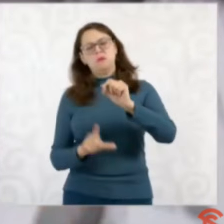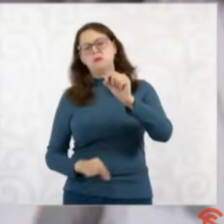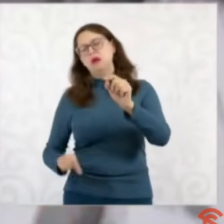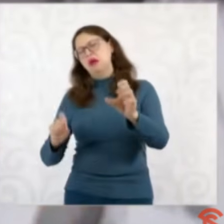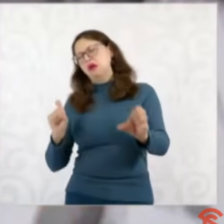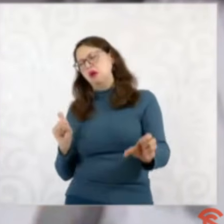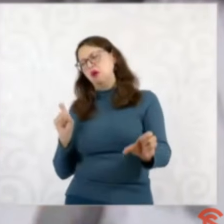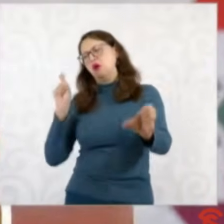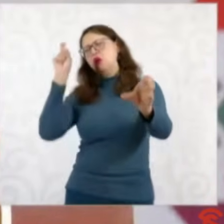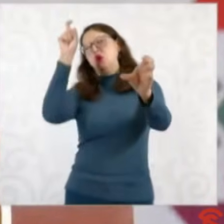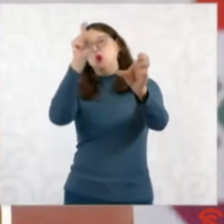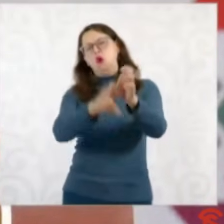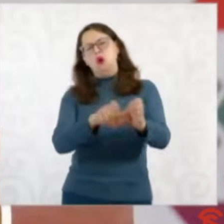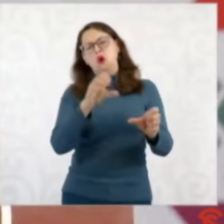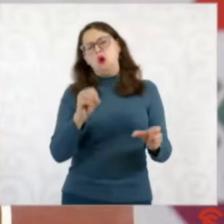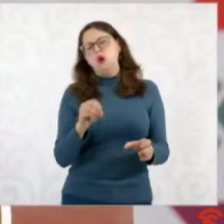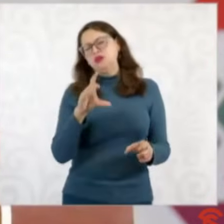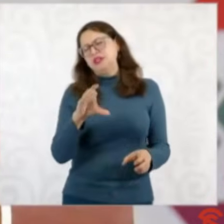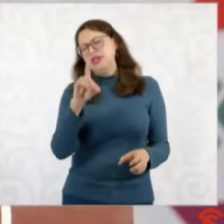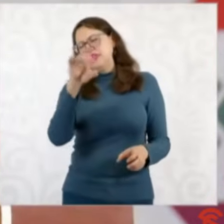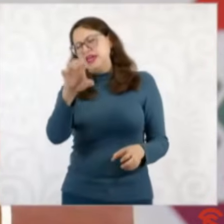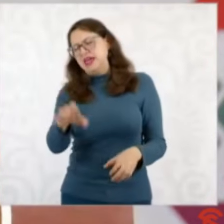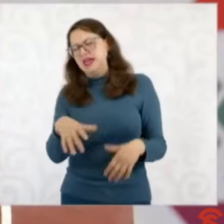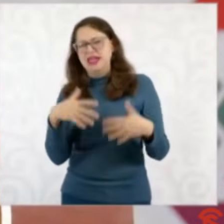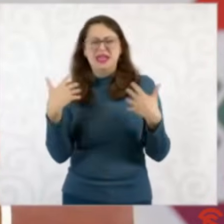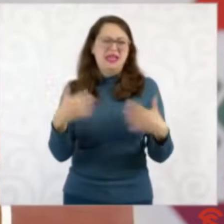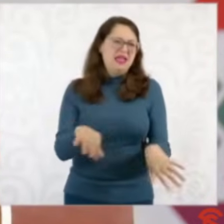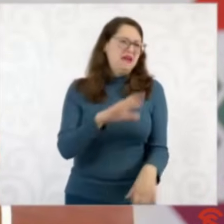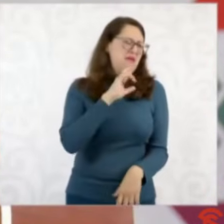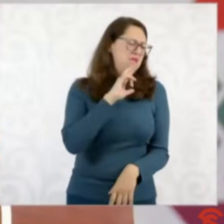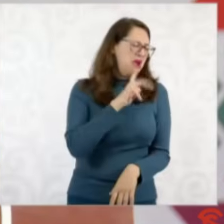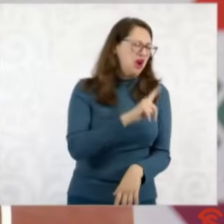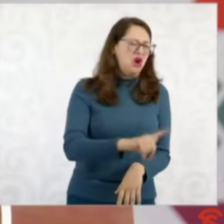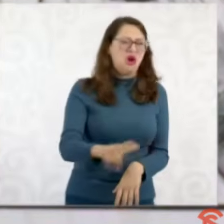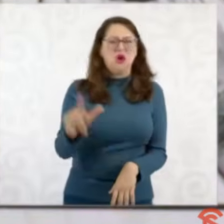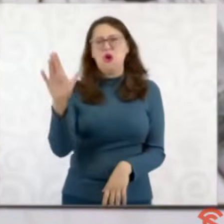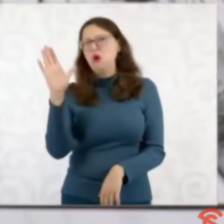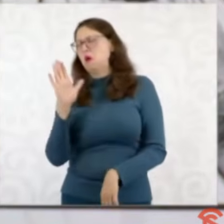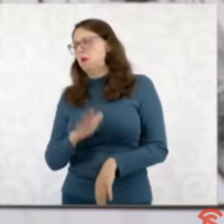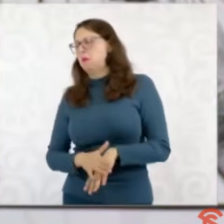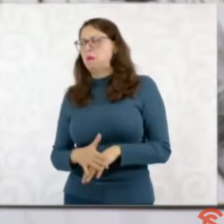la Cooperación del Desarrollo Económico, que entrábamos al tratado comercial.